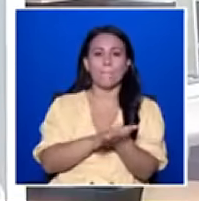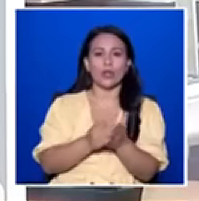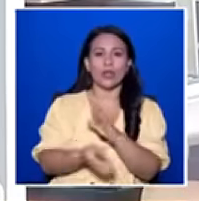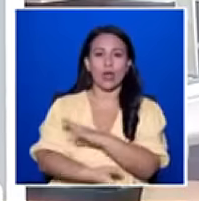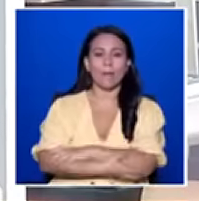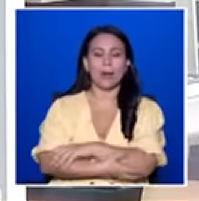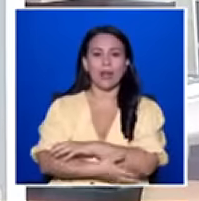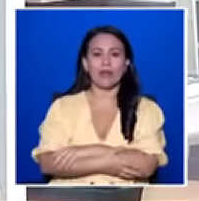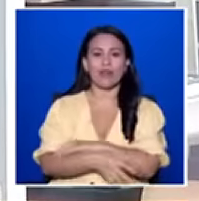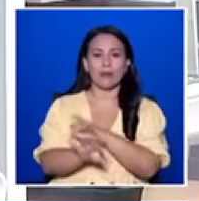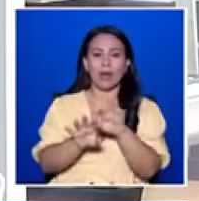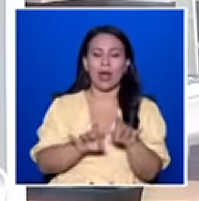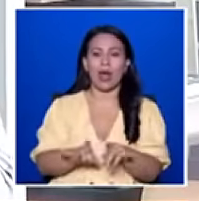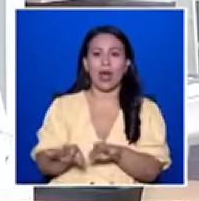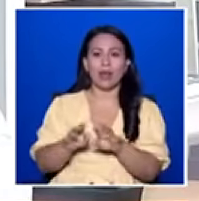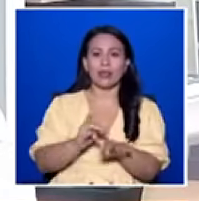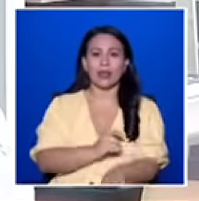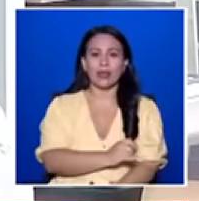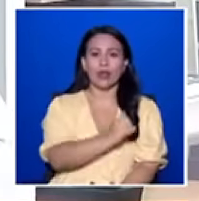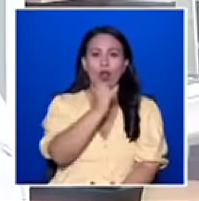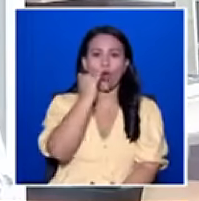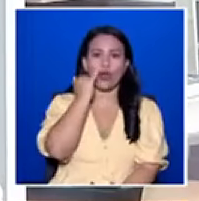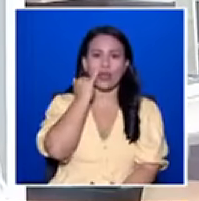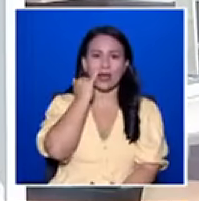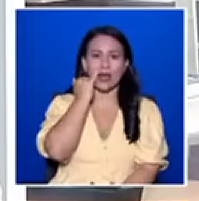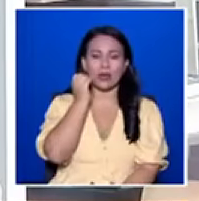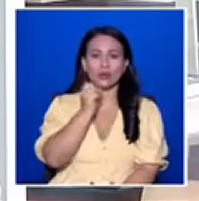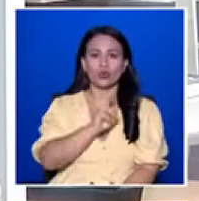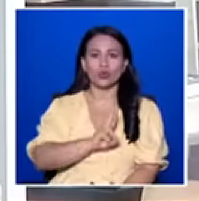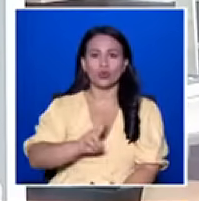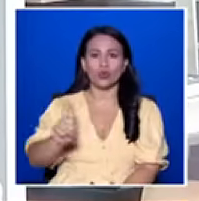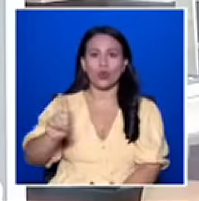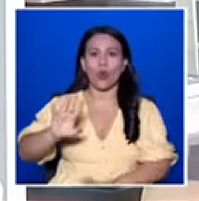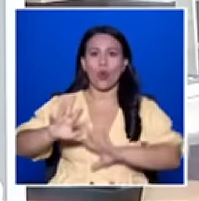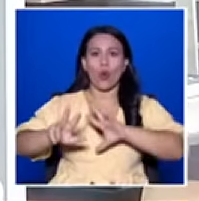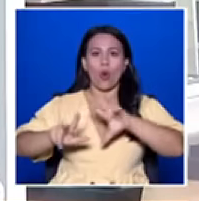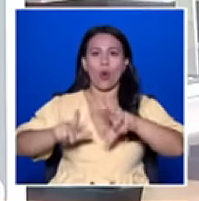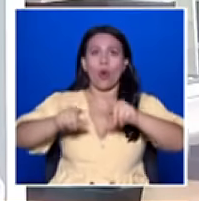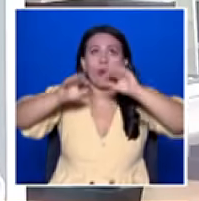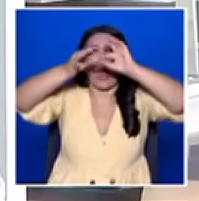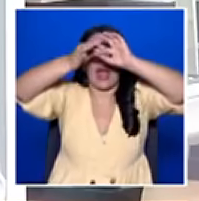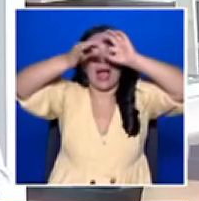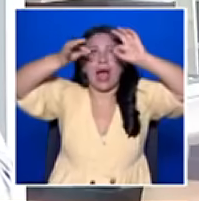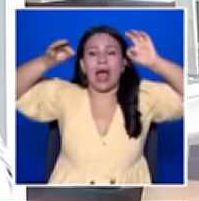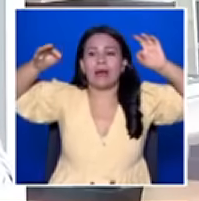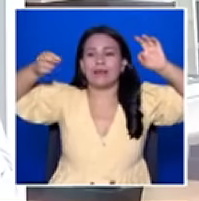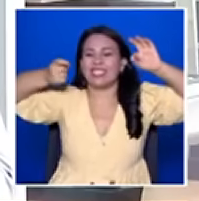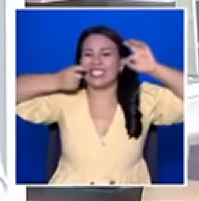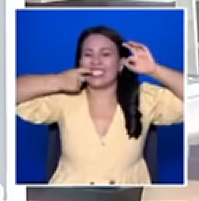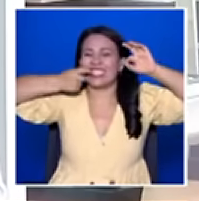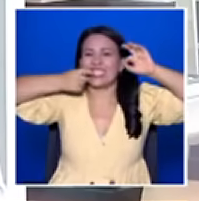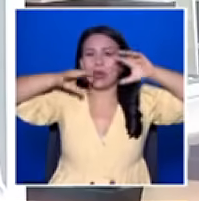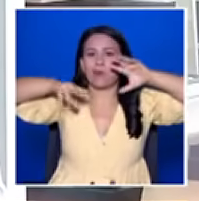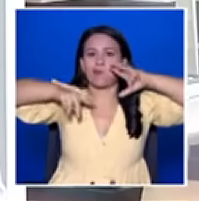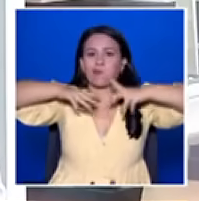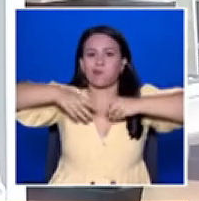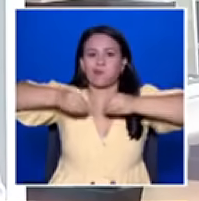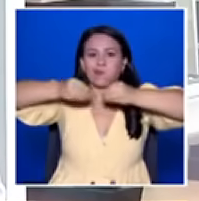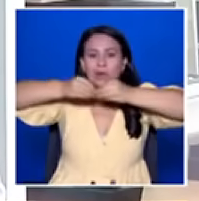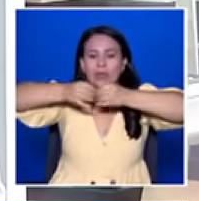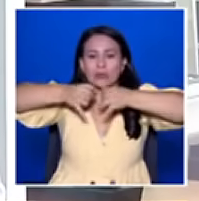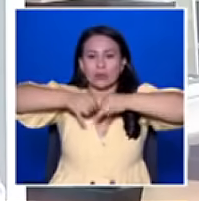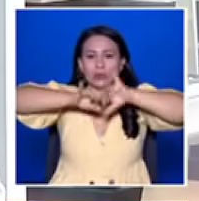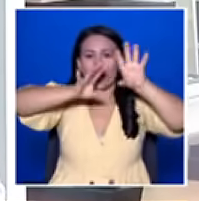tecnológica, mientras que en el sur se debe al robo de cables de cobre, pero que también están realizando